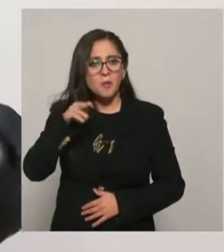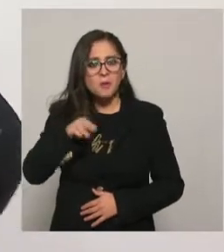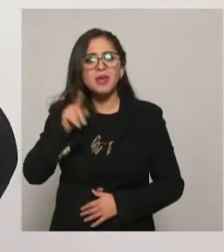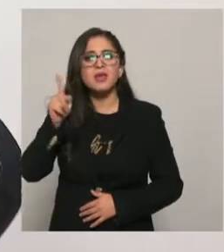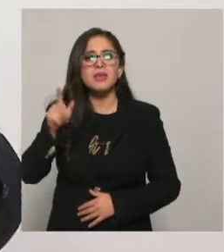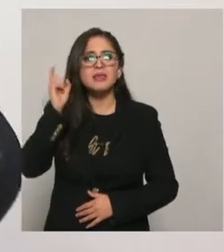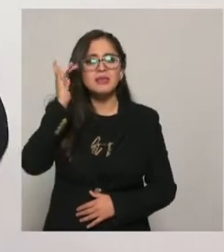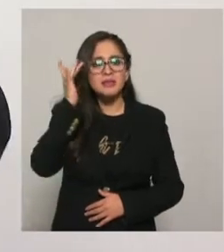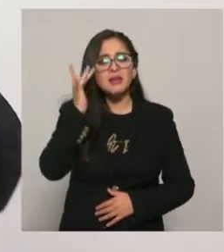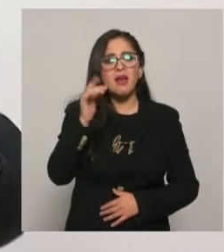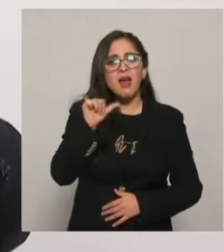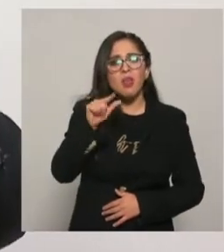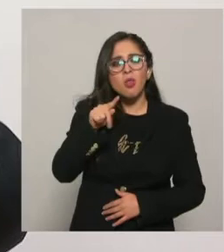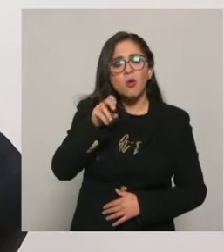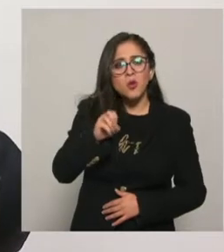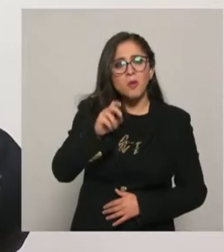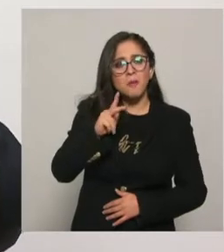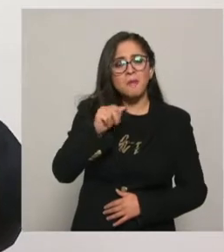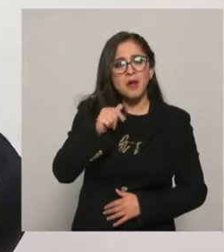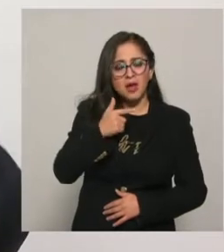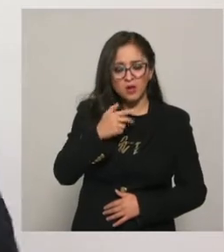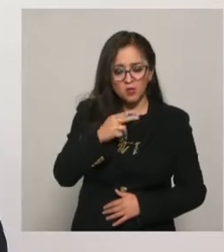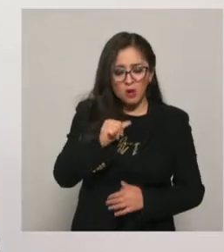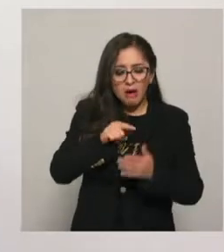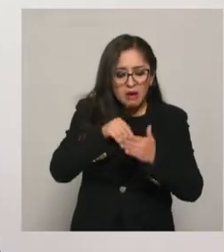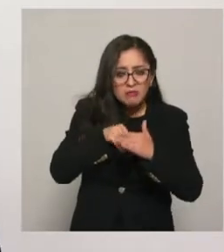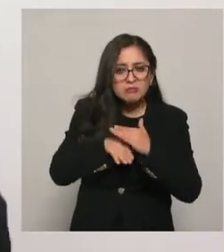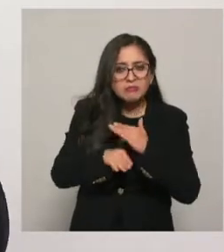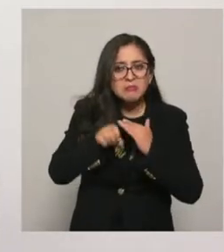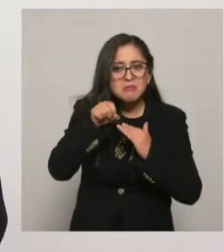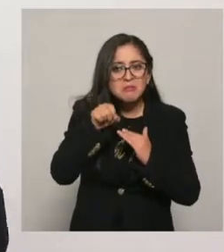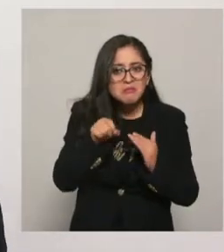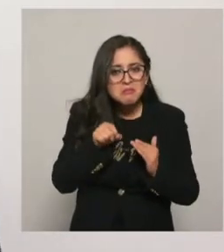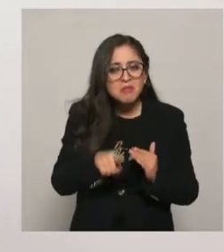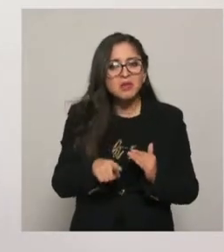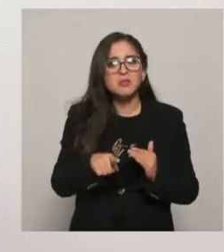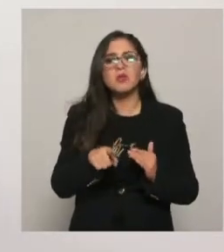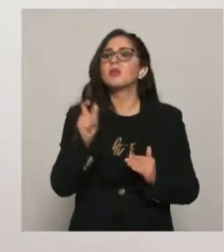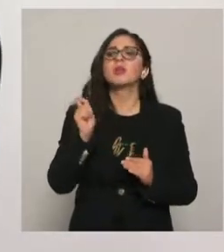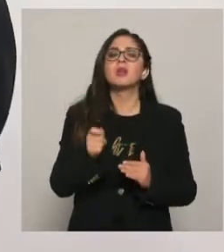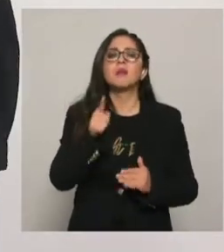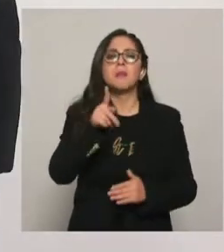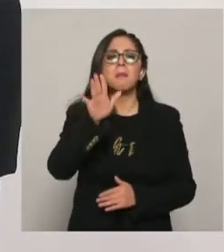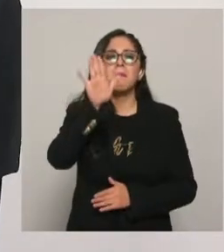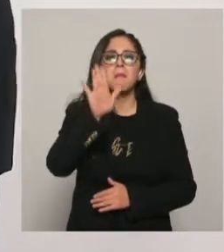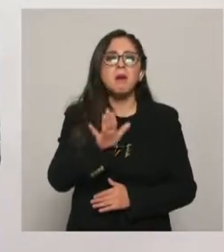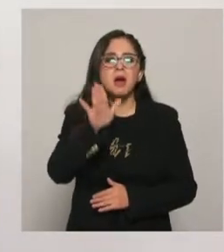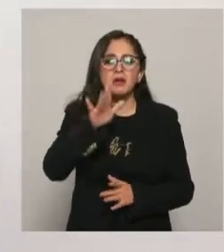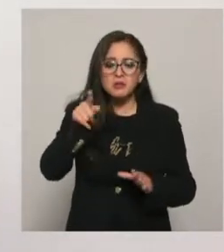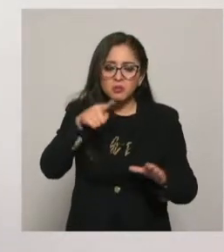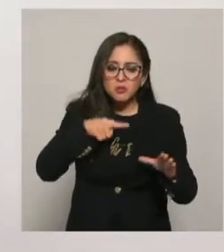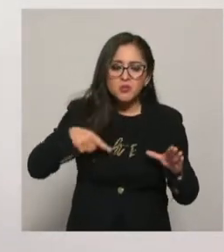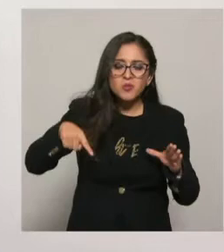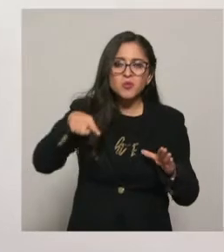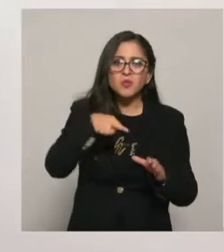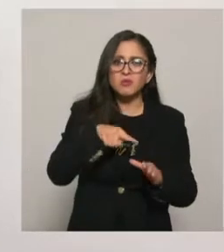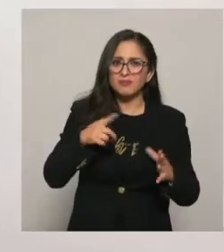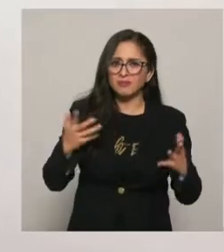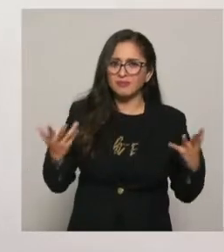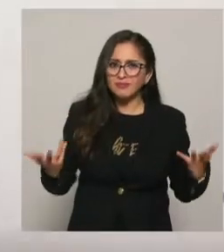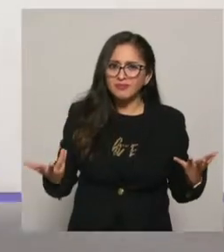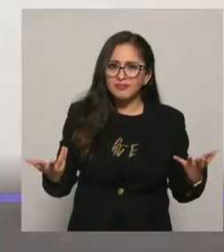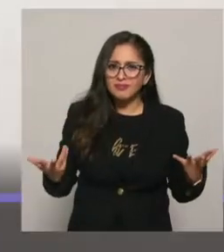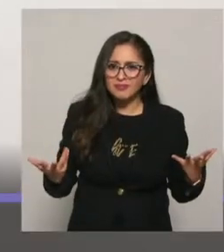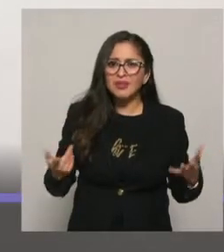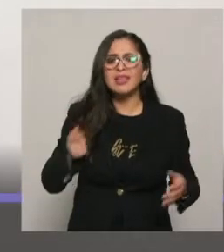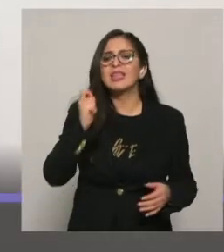Padua es precisamente en una oquedad, ¿verdad? Y que aparenta ser una olla. Entonces, ¿qué pasa